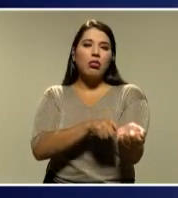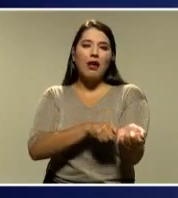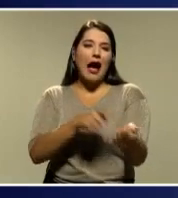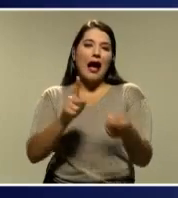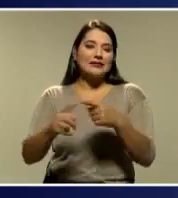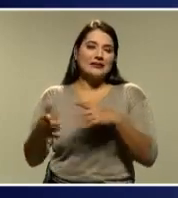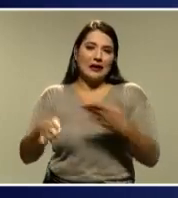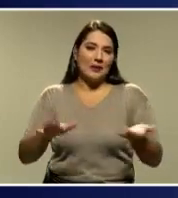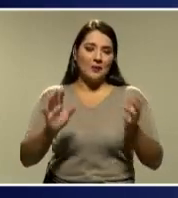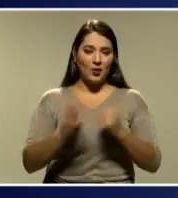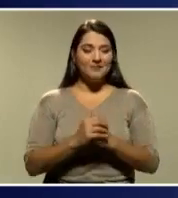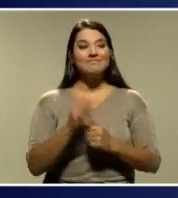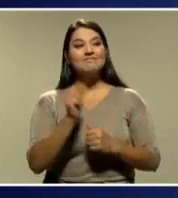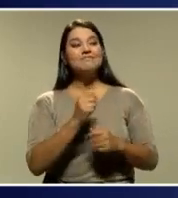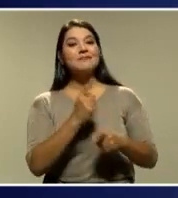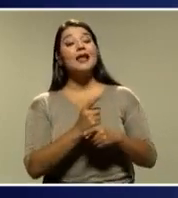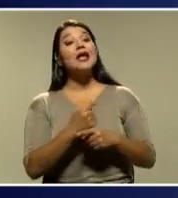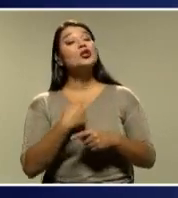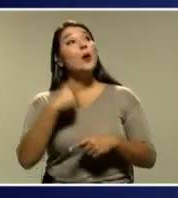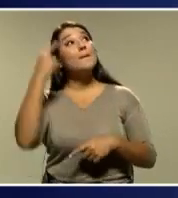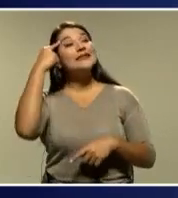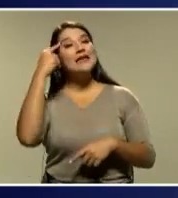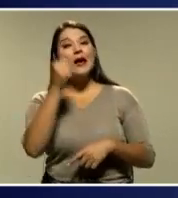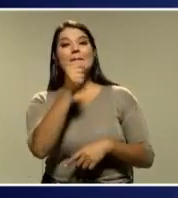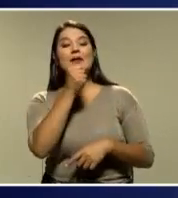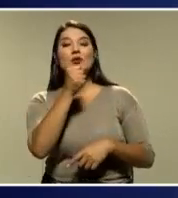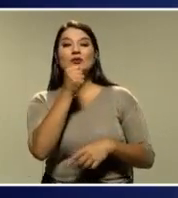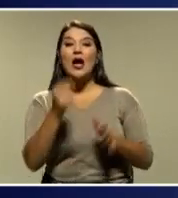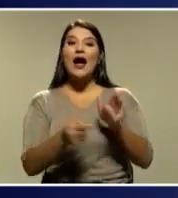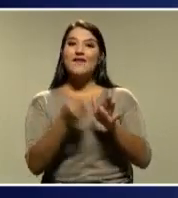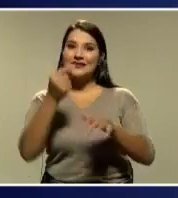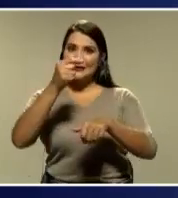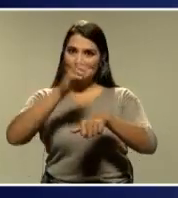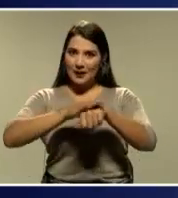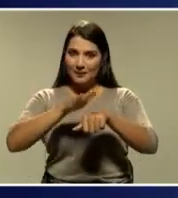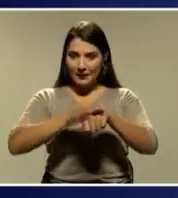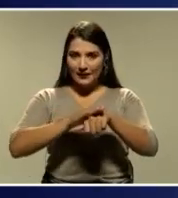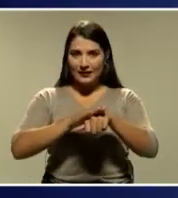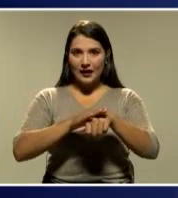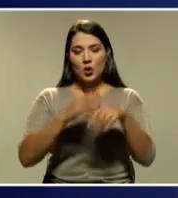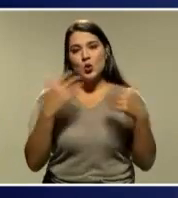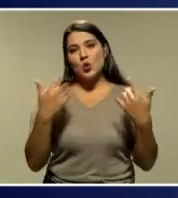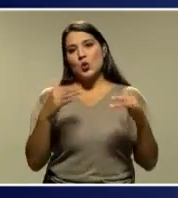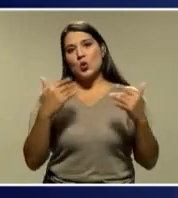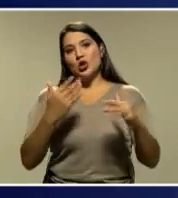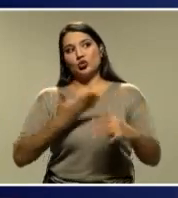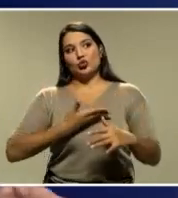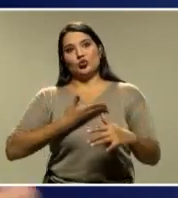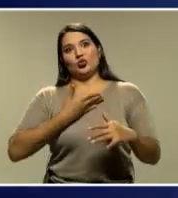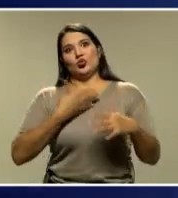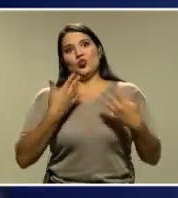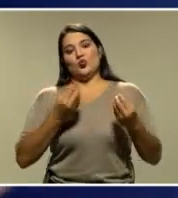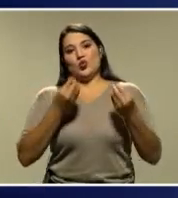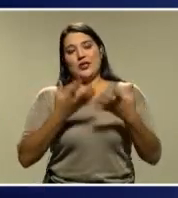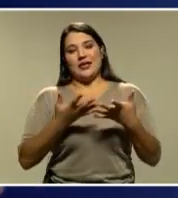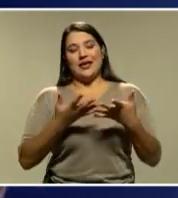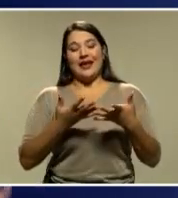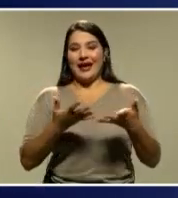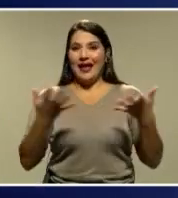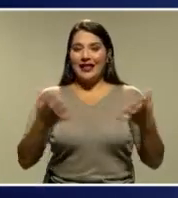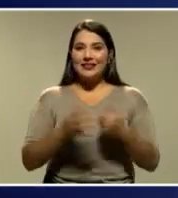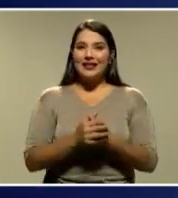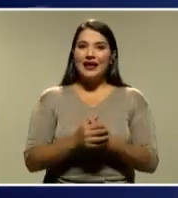Incluso pensaba que el periodismo le permite a uno, que es un privilegio gigantesco, tomar